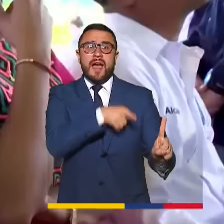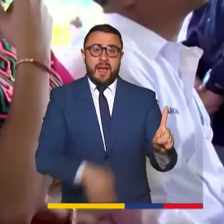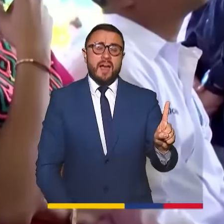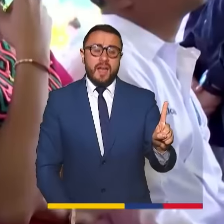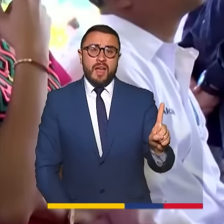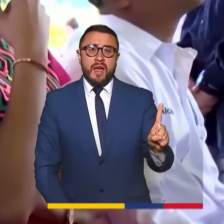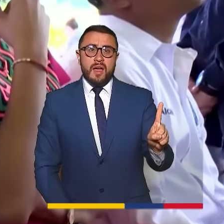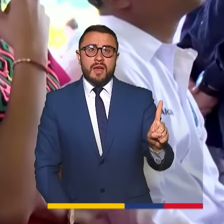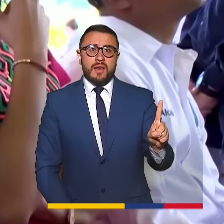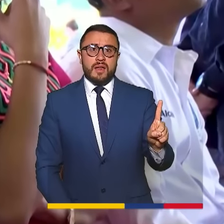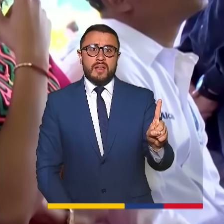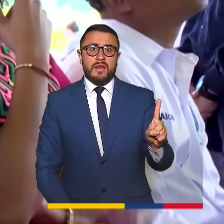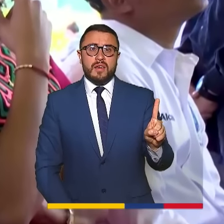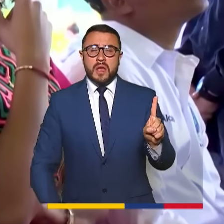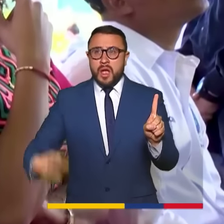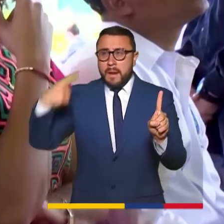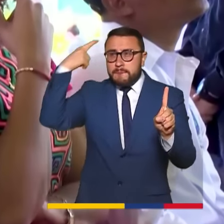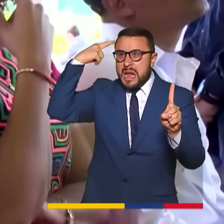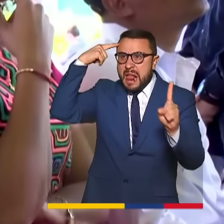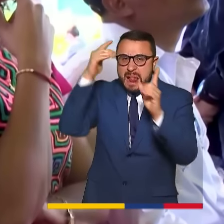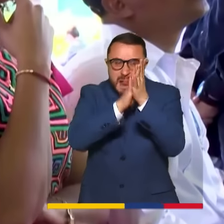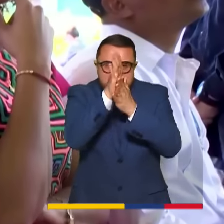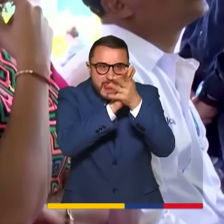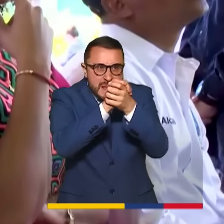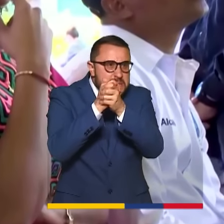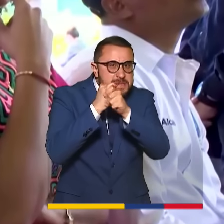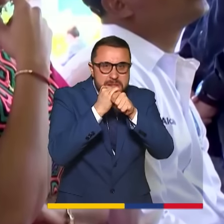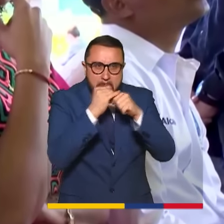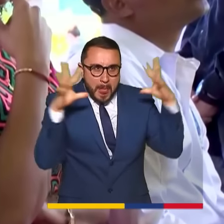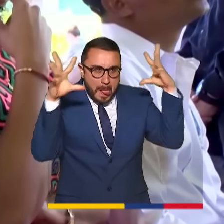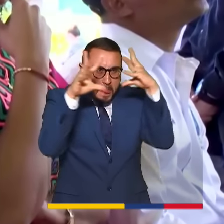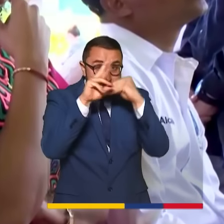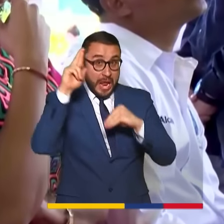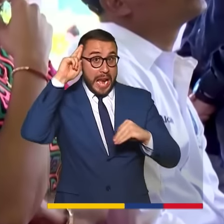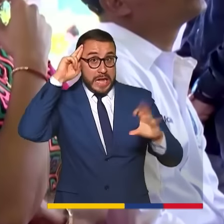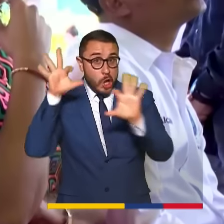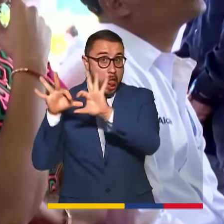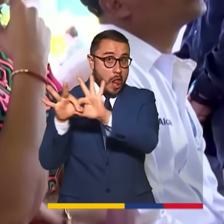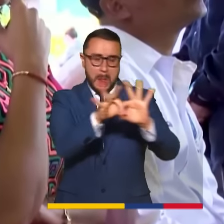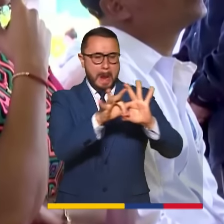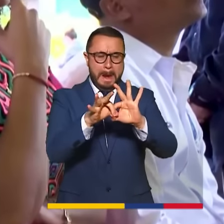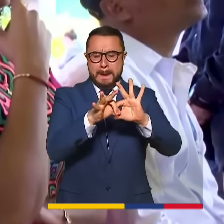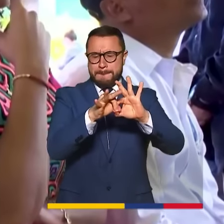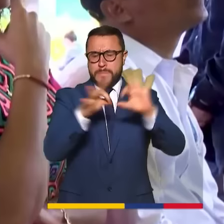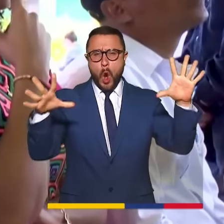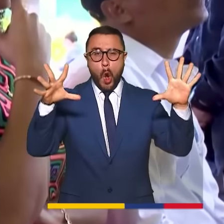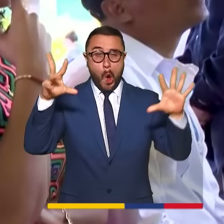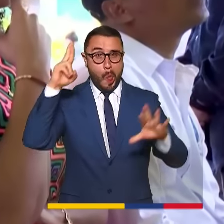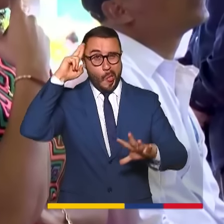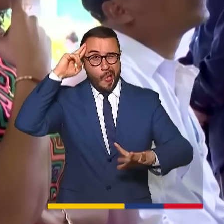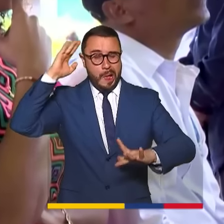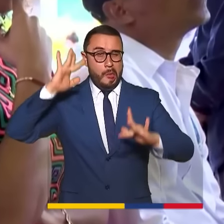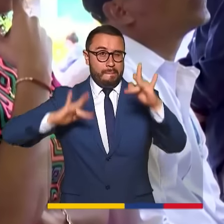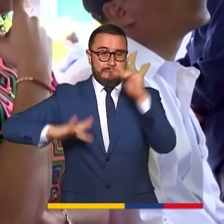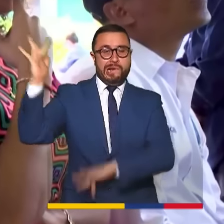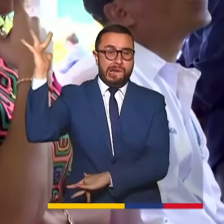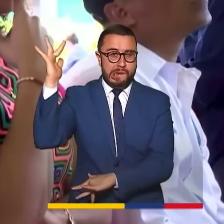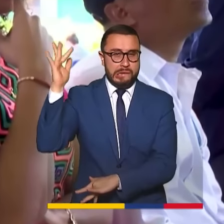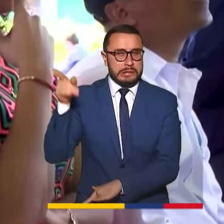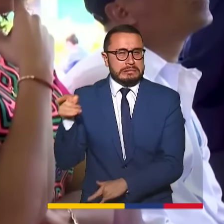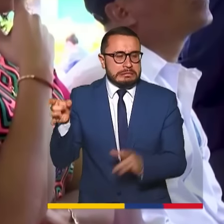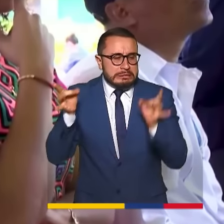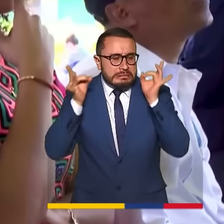el pensamiento oscuro, sin razón, la irracionalidad por encima de